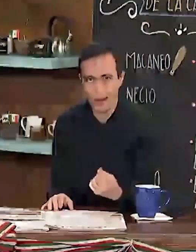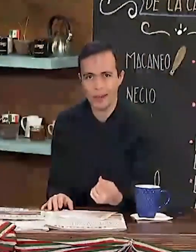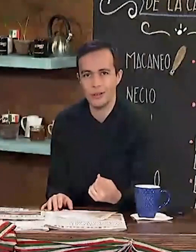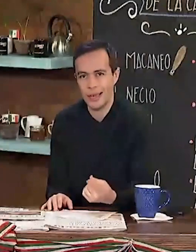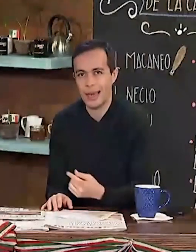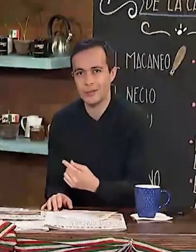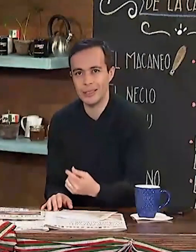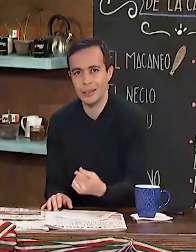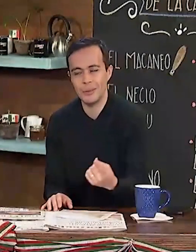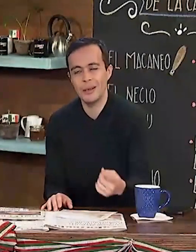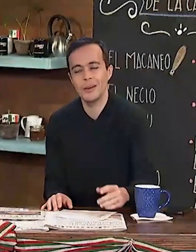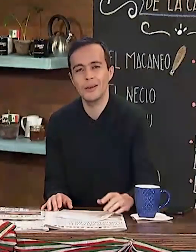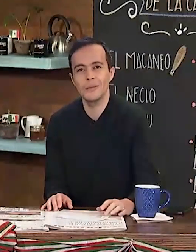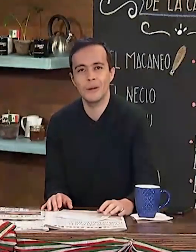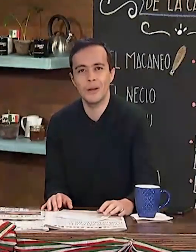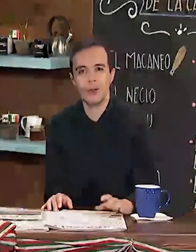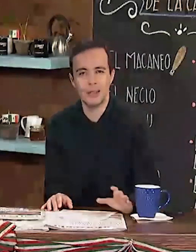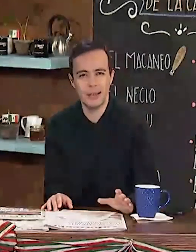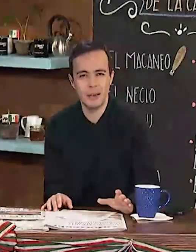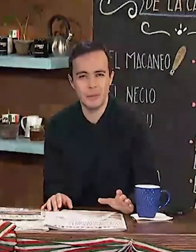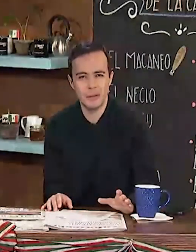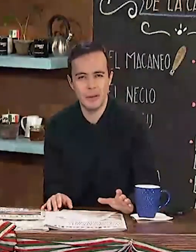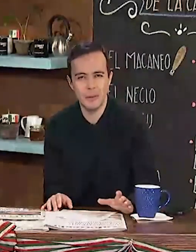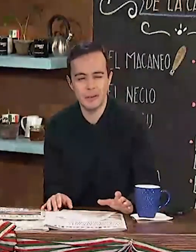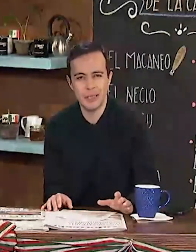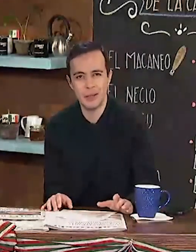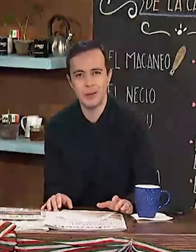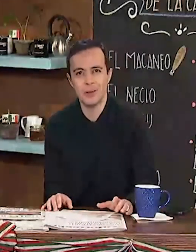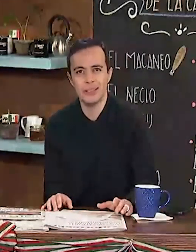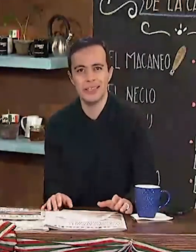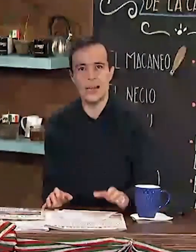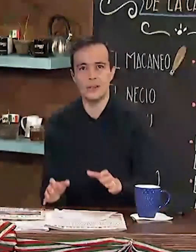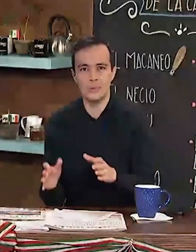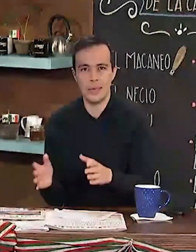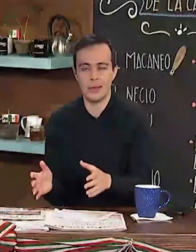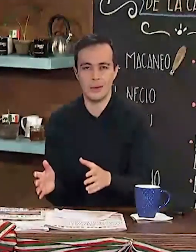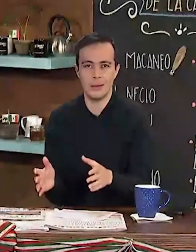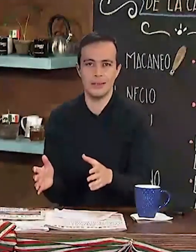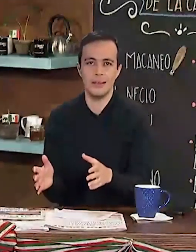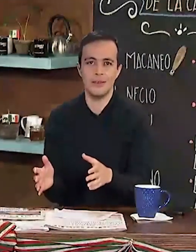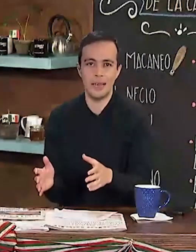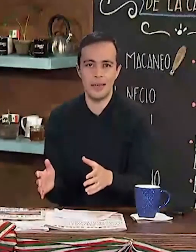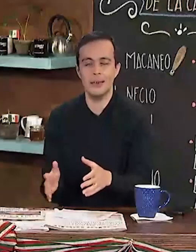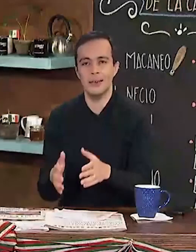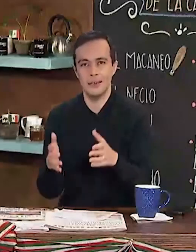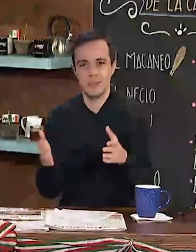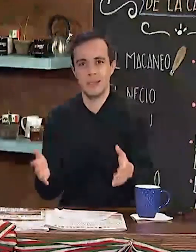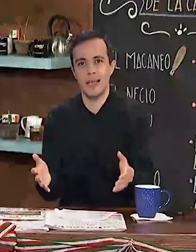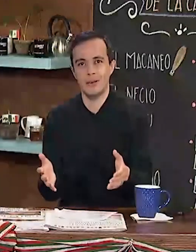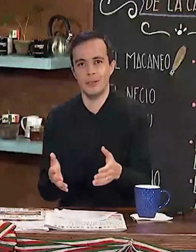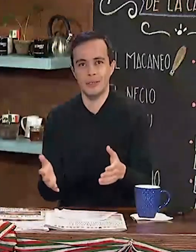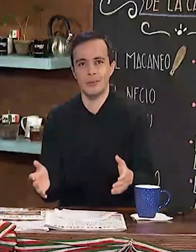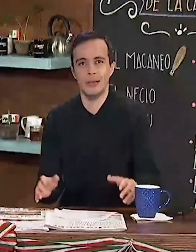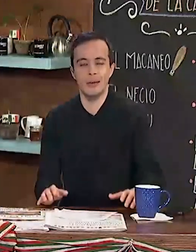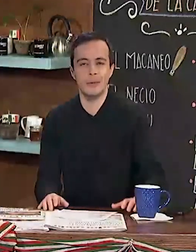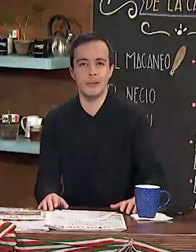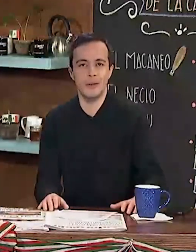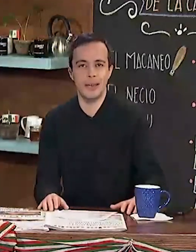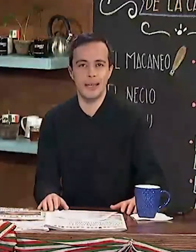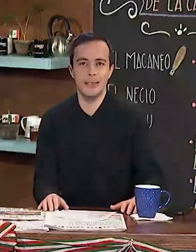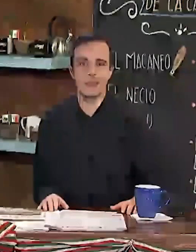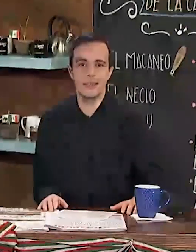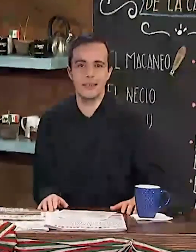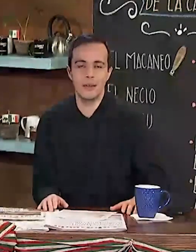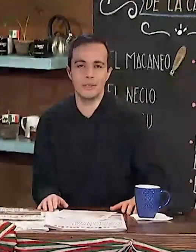grupo Carso de Carlos steam compró el 49.9% de tallos México está filial de talos que es